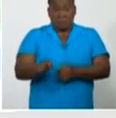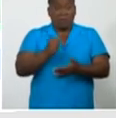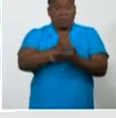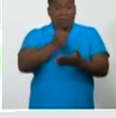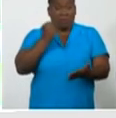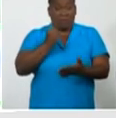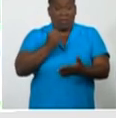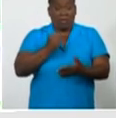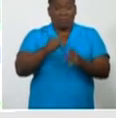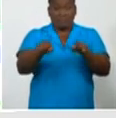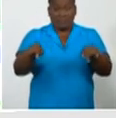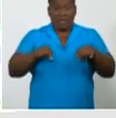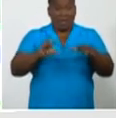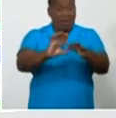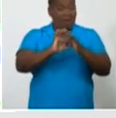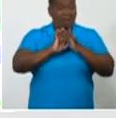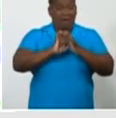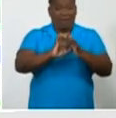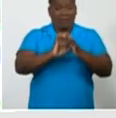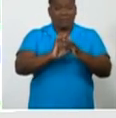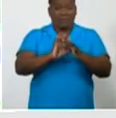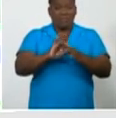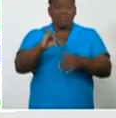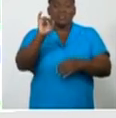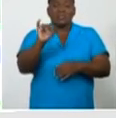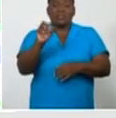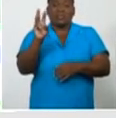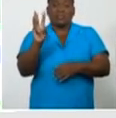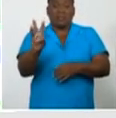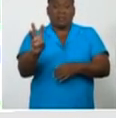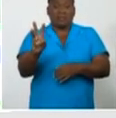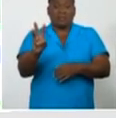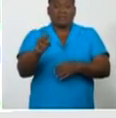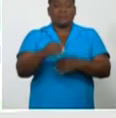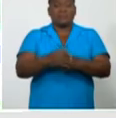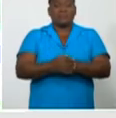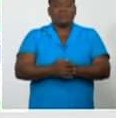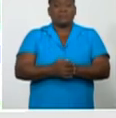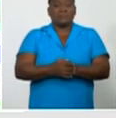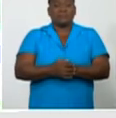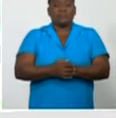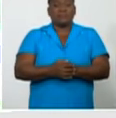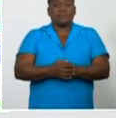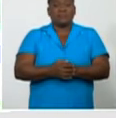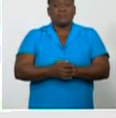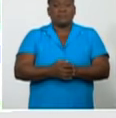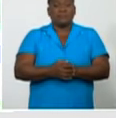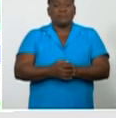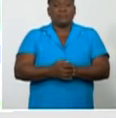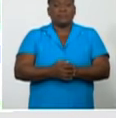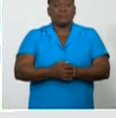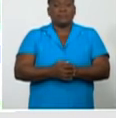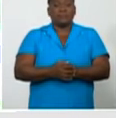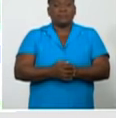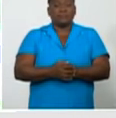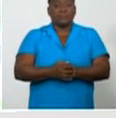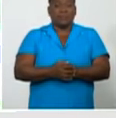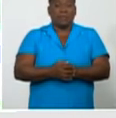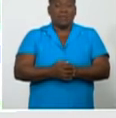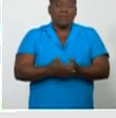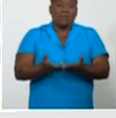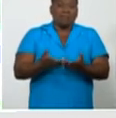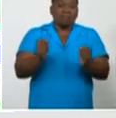terapia intensiva, 63 en el día de ayer, y lo que es todavía más